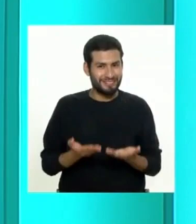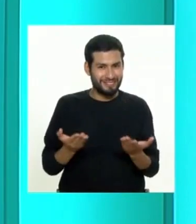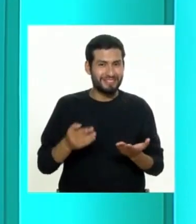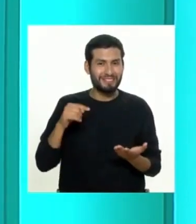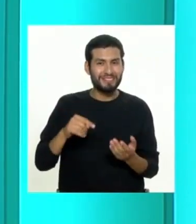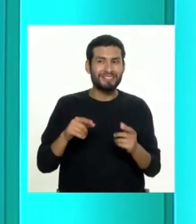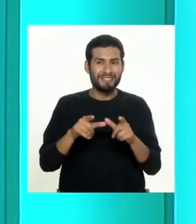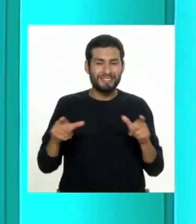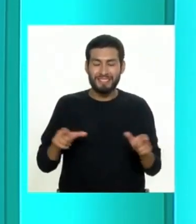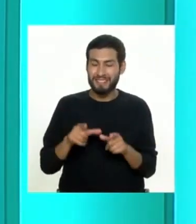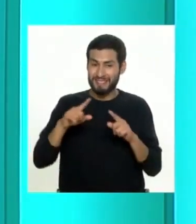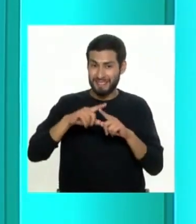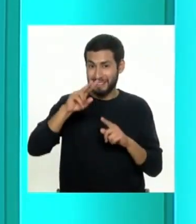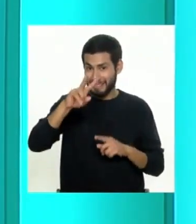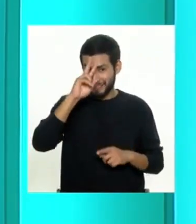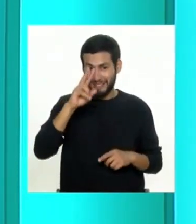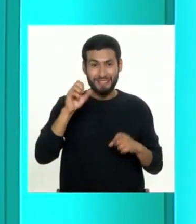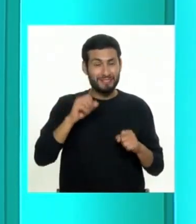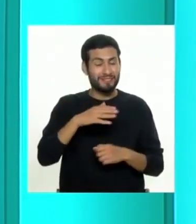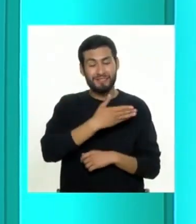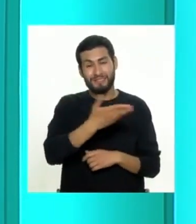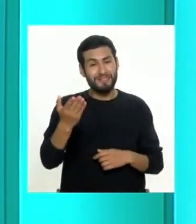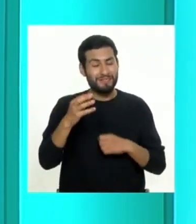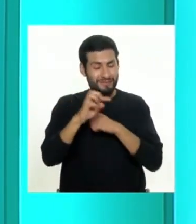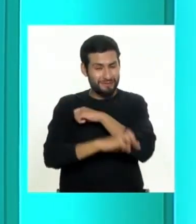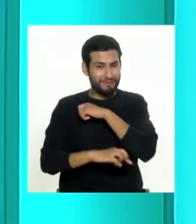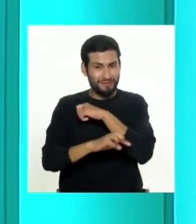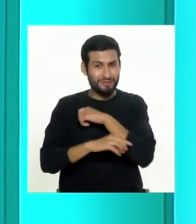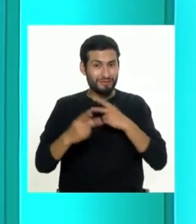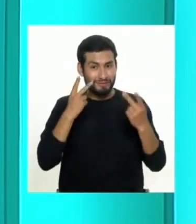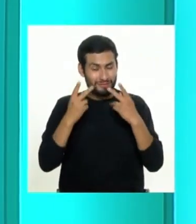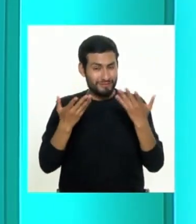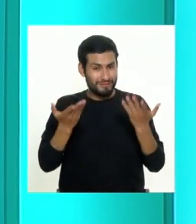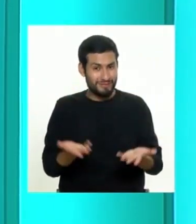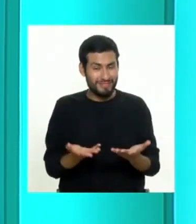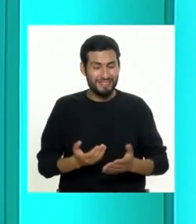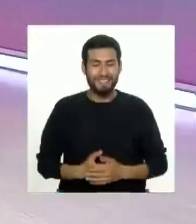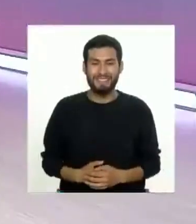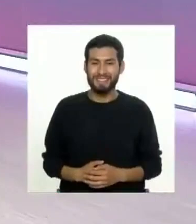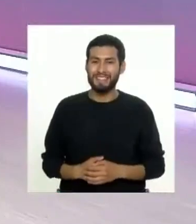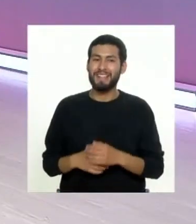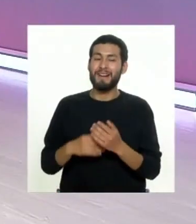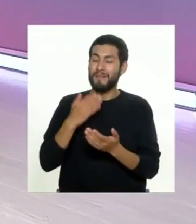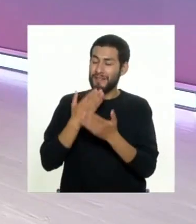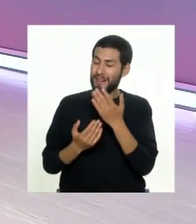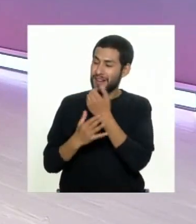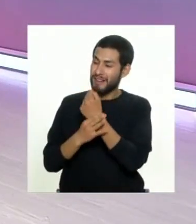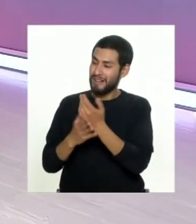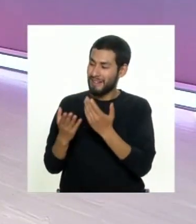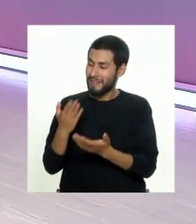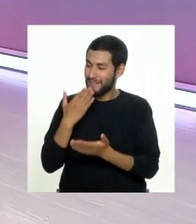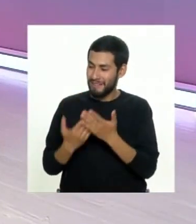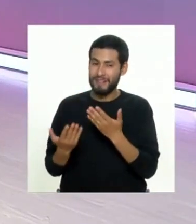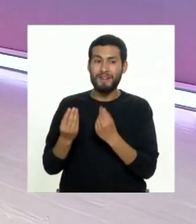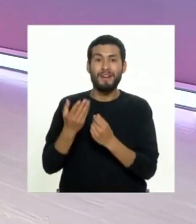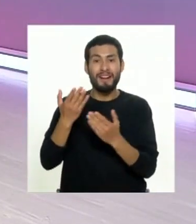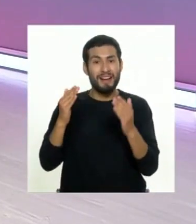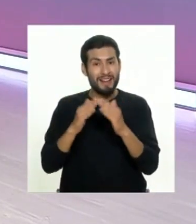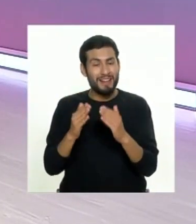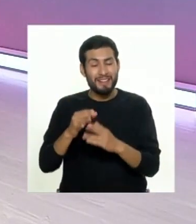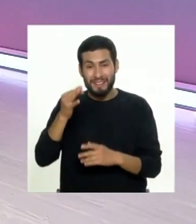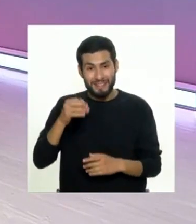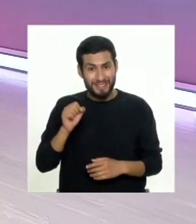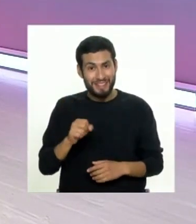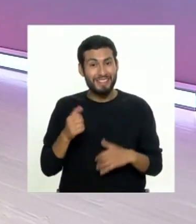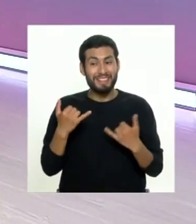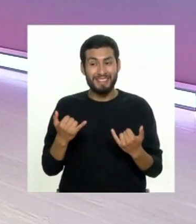los sets de TV Perú para todo el país, en vivo y en directo. Buenos días, doctor. Buenos días, amigos. ¿Cómo están en casa? Y